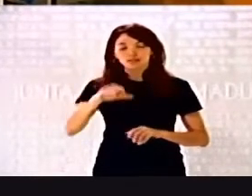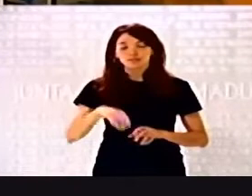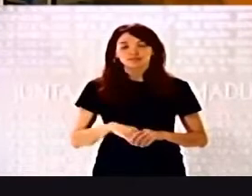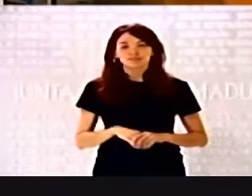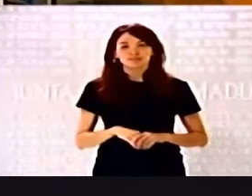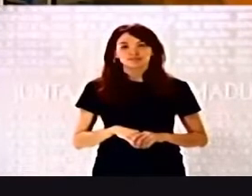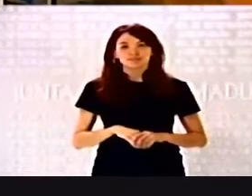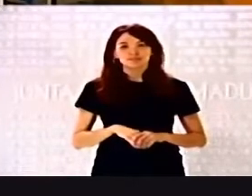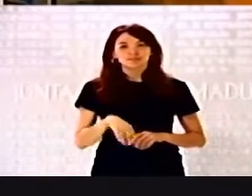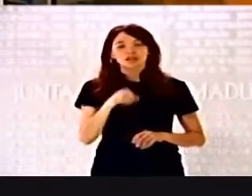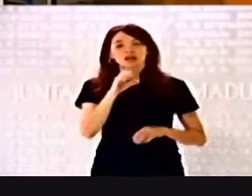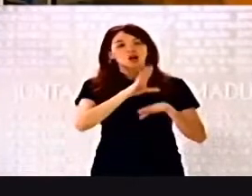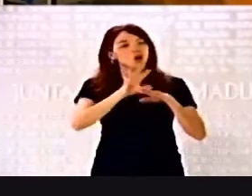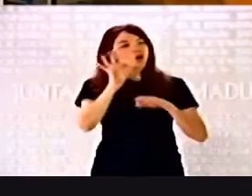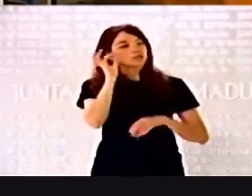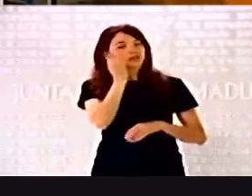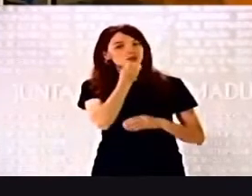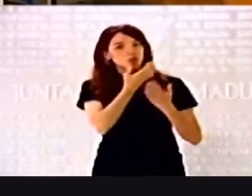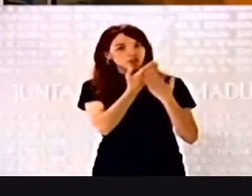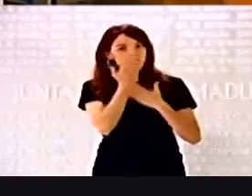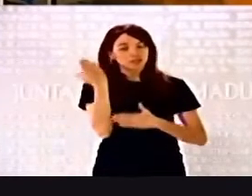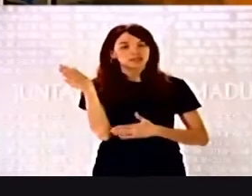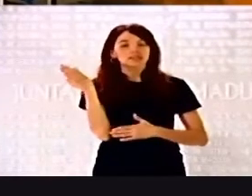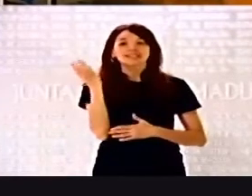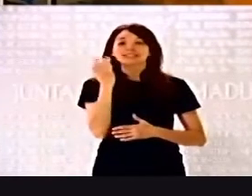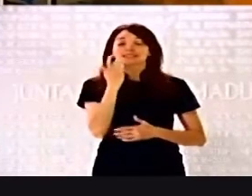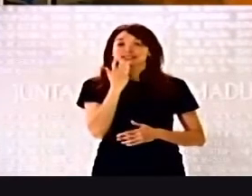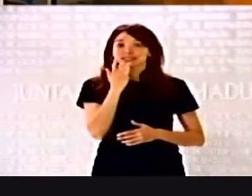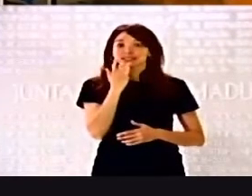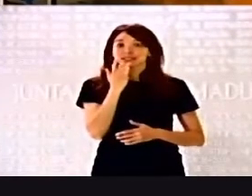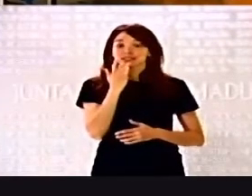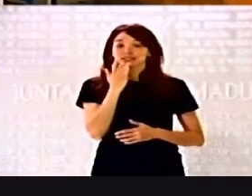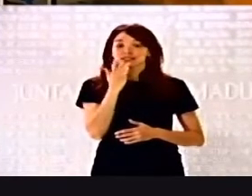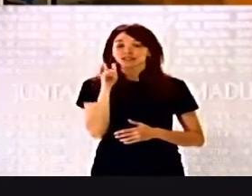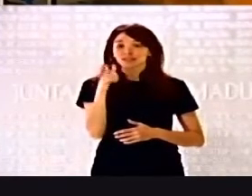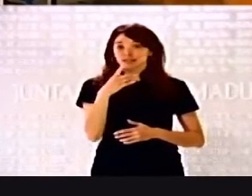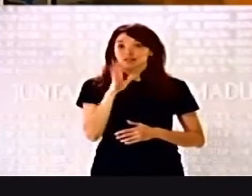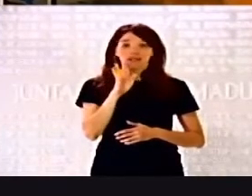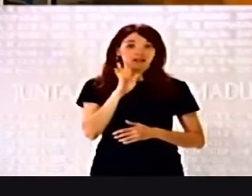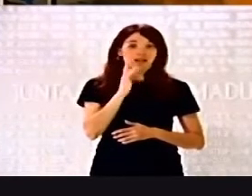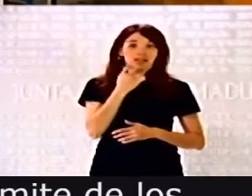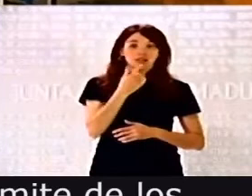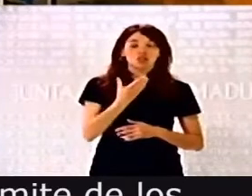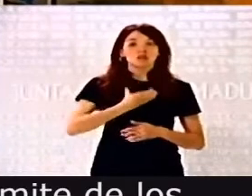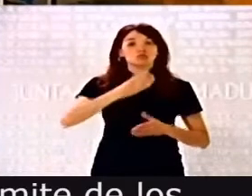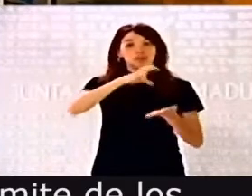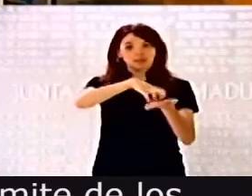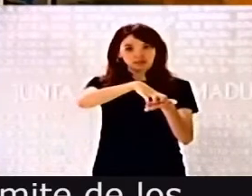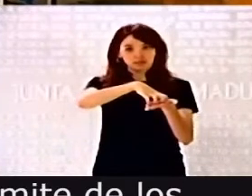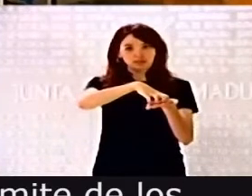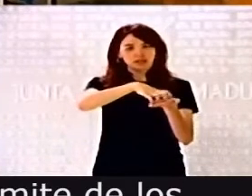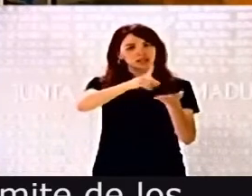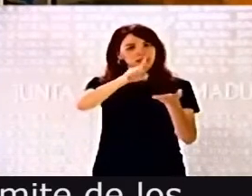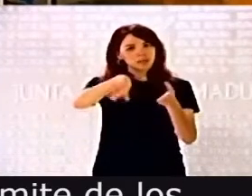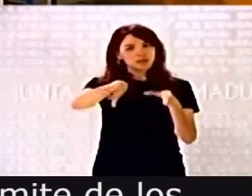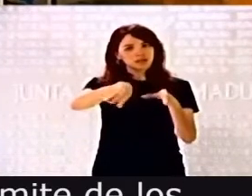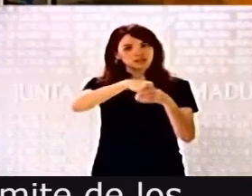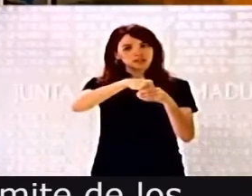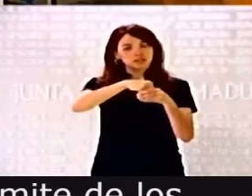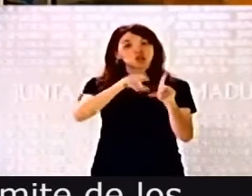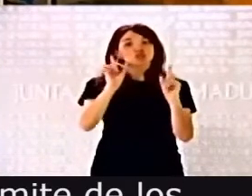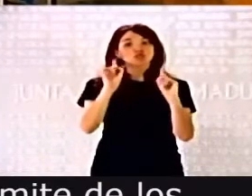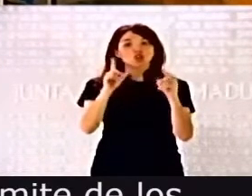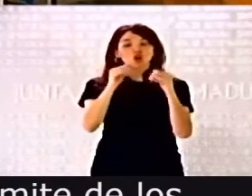Sí, consejera, buenos días. En el caso del trámite de los ayuntamientos, eso incluye también no solo las